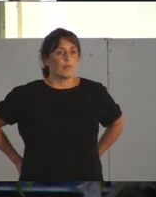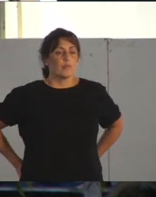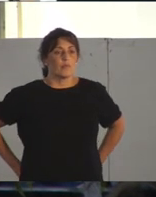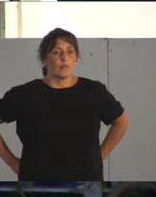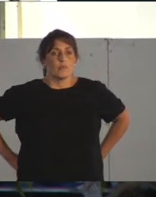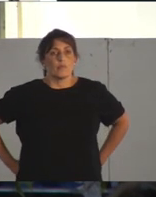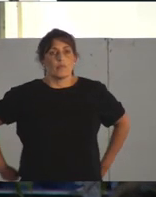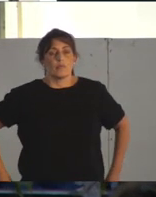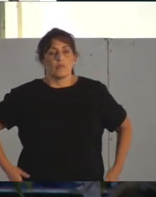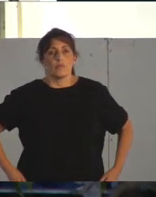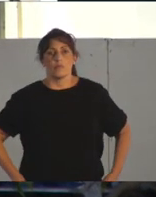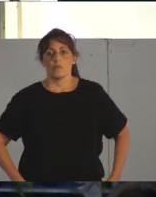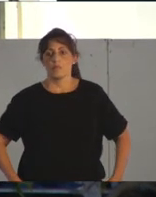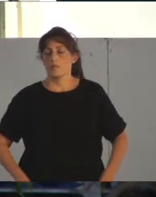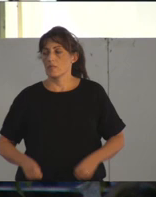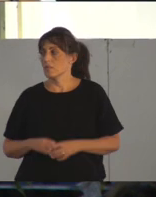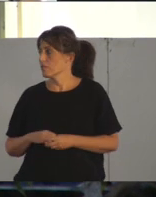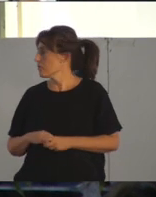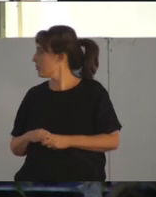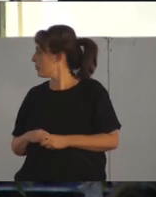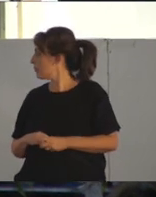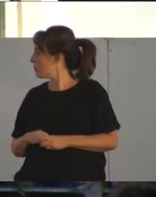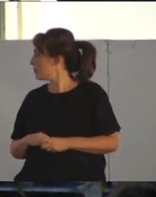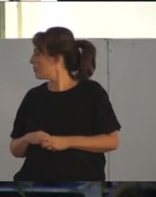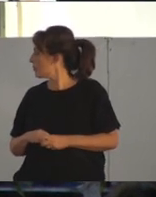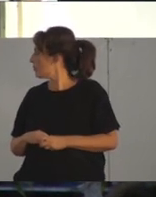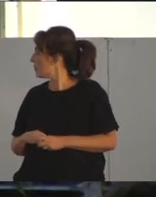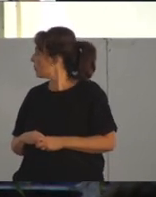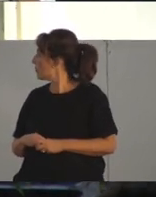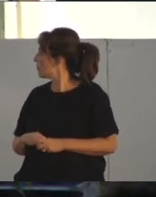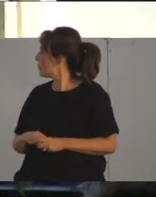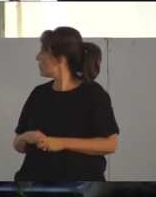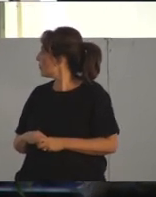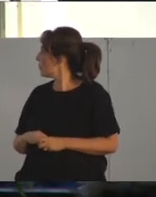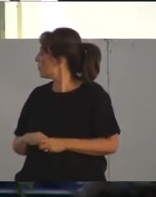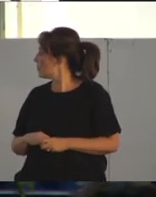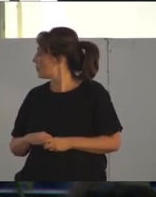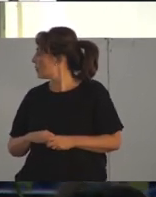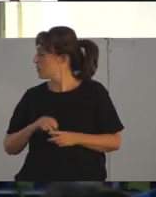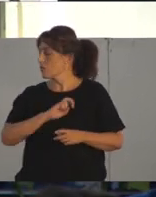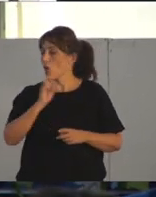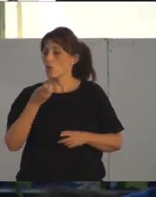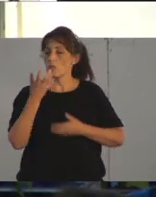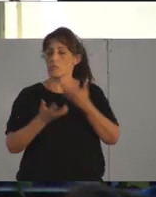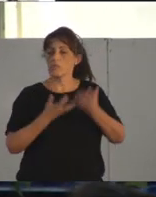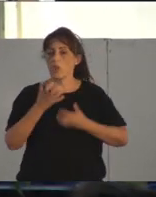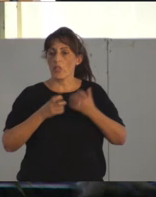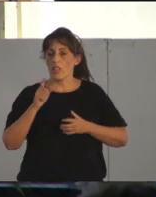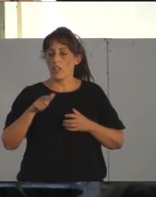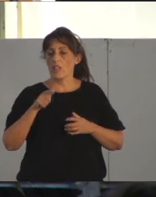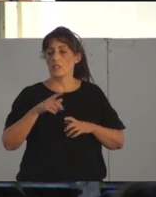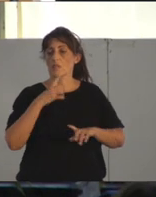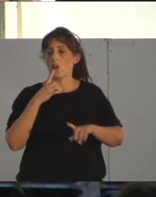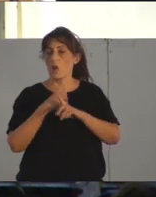más despacito de los texturizados, pero es una forma de procesar los alimentos en las que conservamos esas